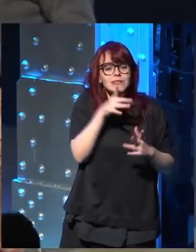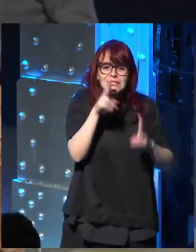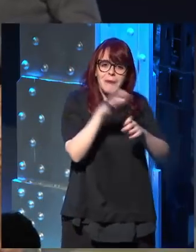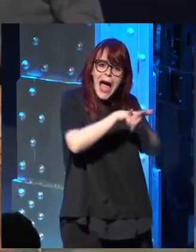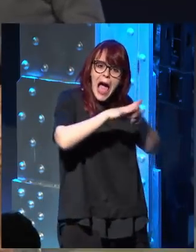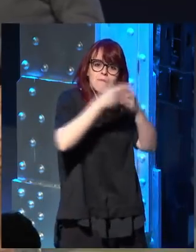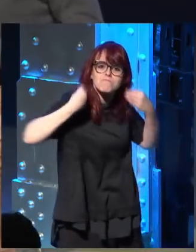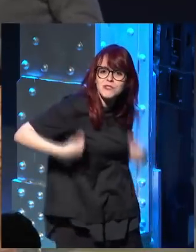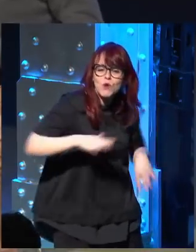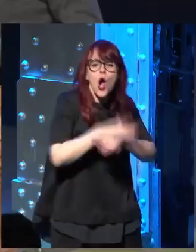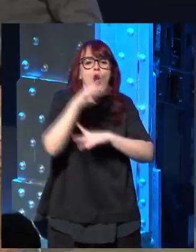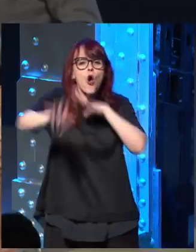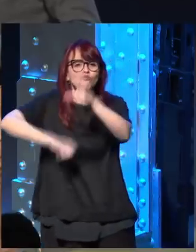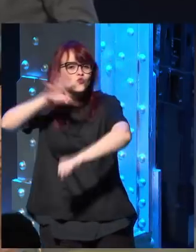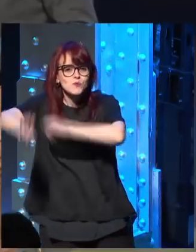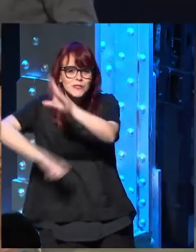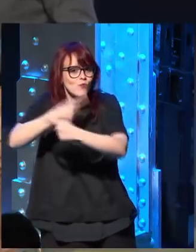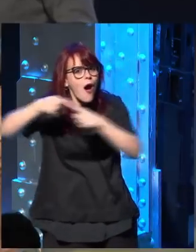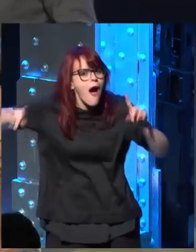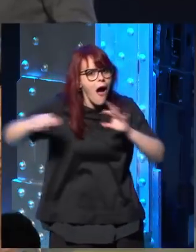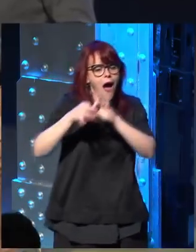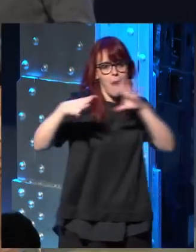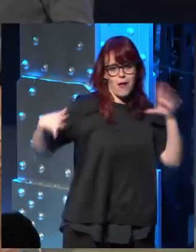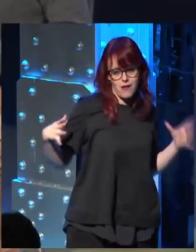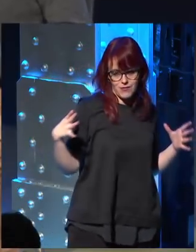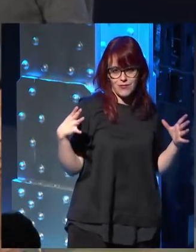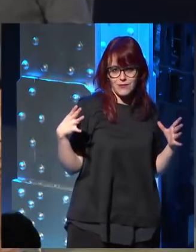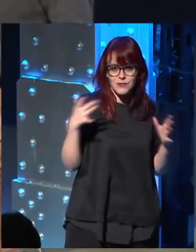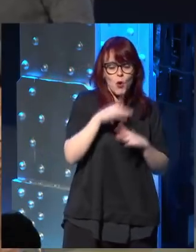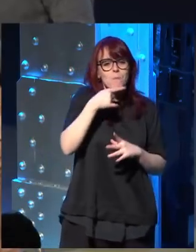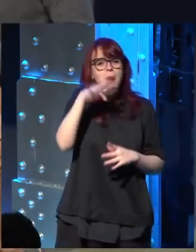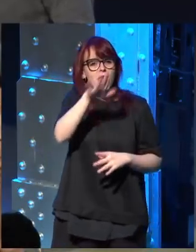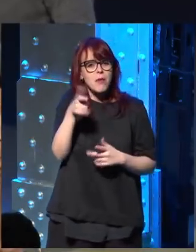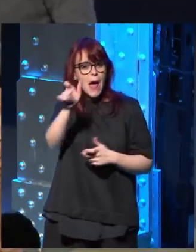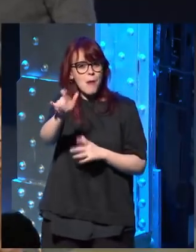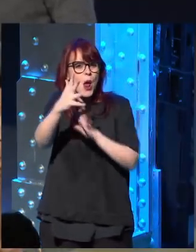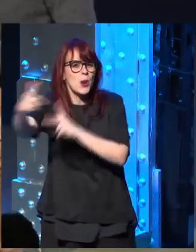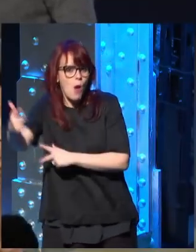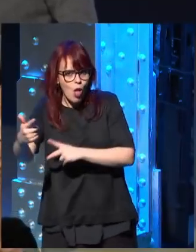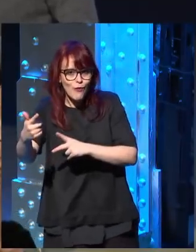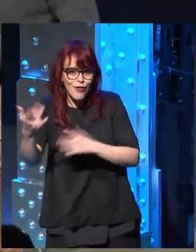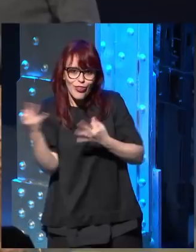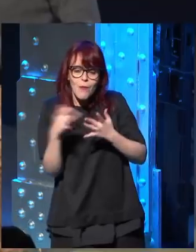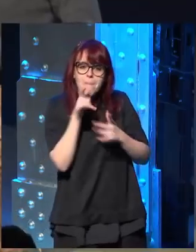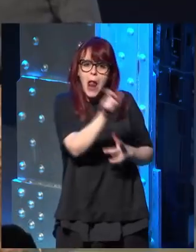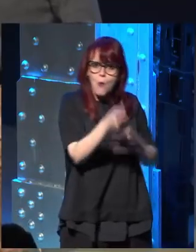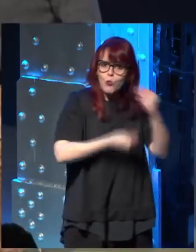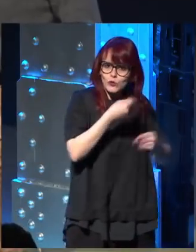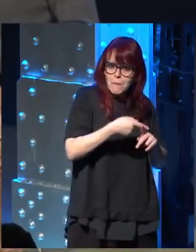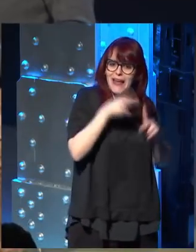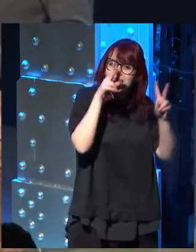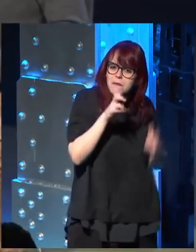deseo, por ejemplo, ¿no? Entonces, eso es una cosa que a mí, y como tú dices también, es una cuestión